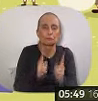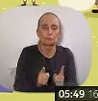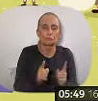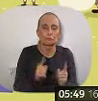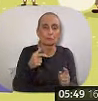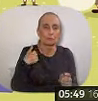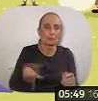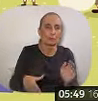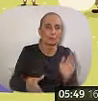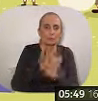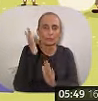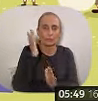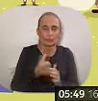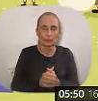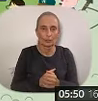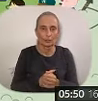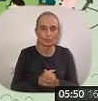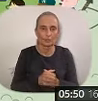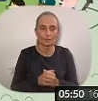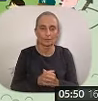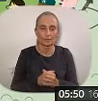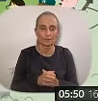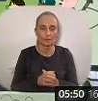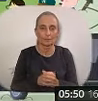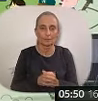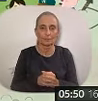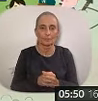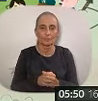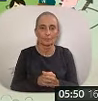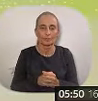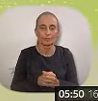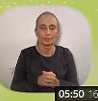locos. ¡Oiga!